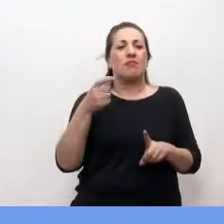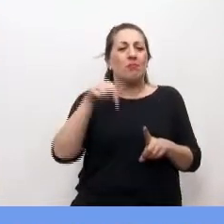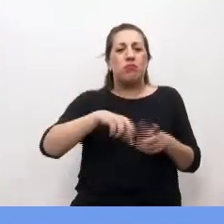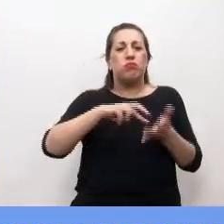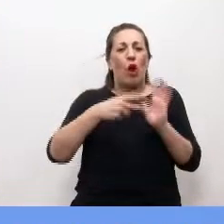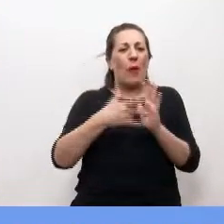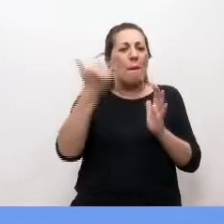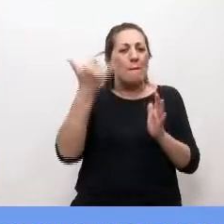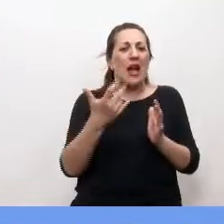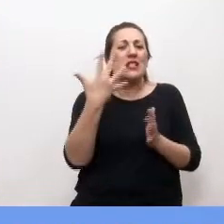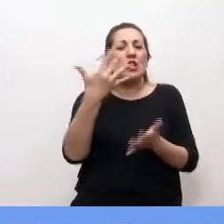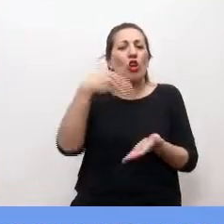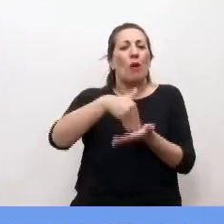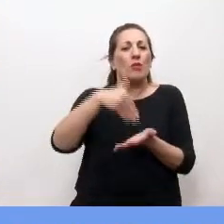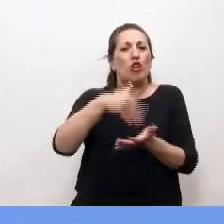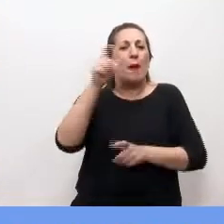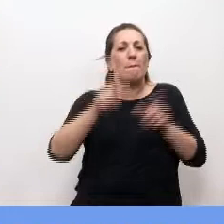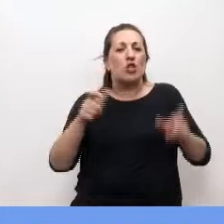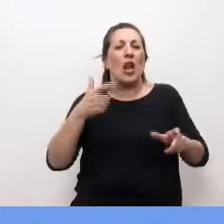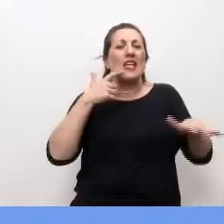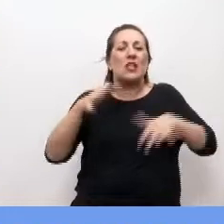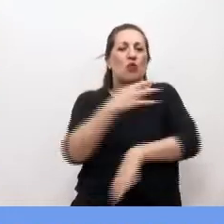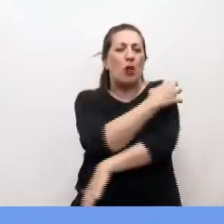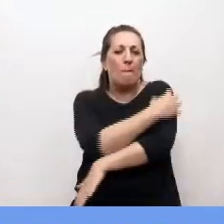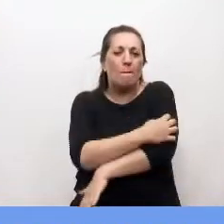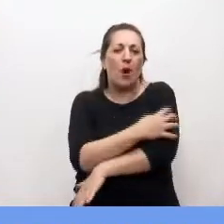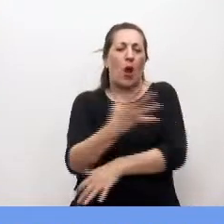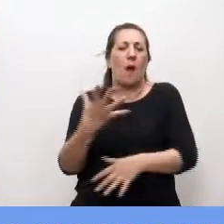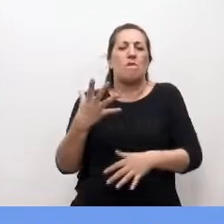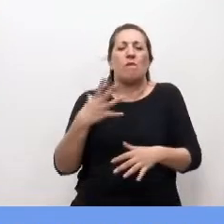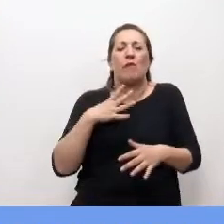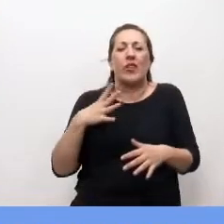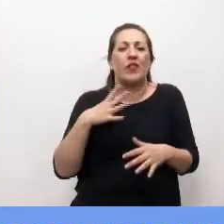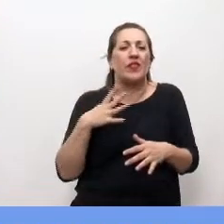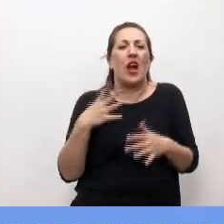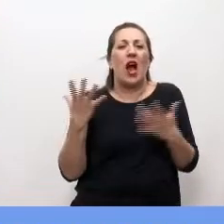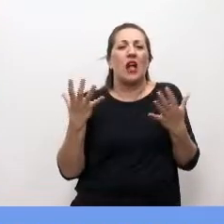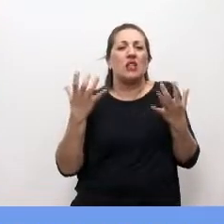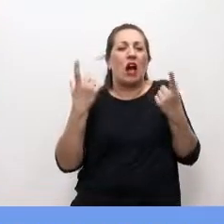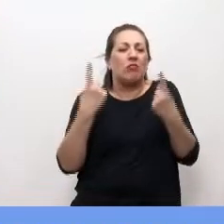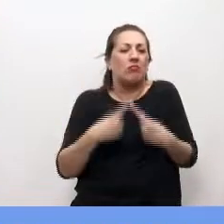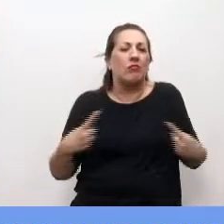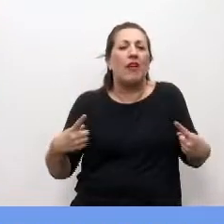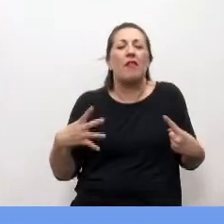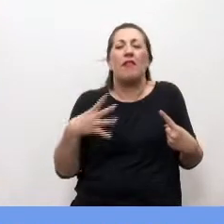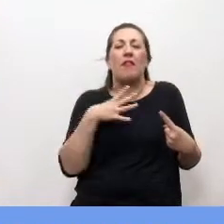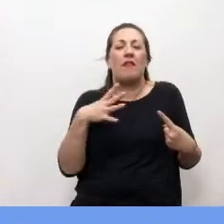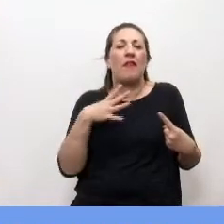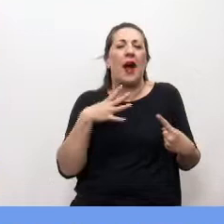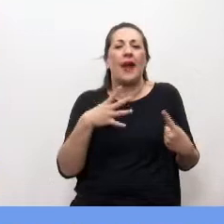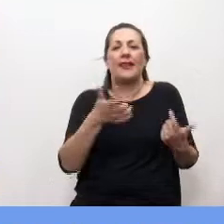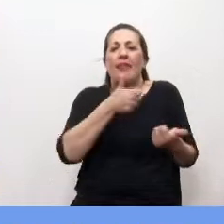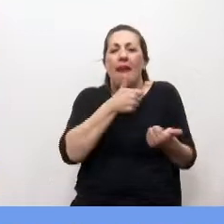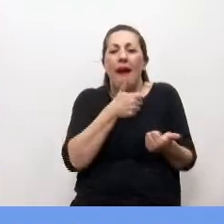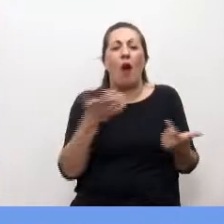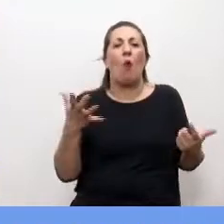argentinos en situación de precariedad en situación de falta de dominio de falta de agua